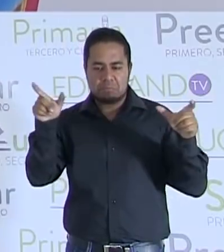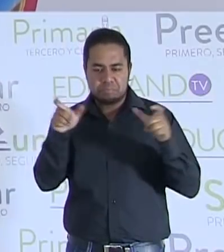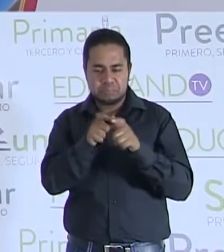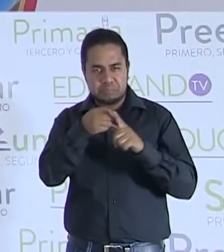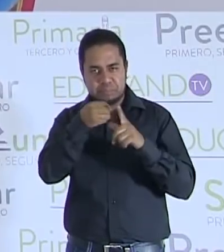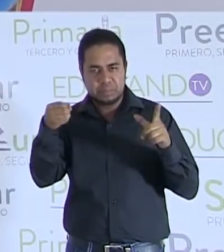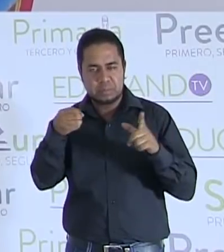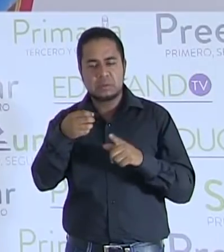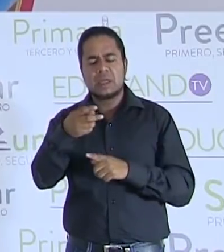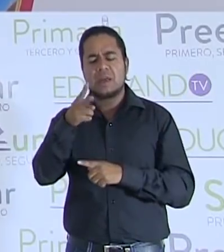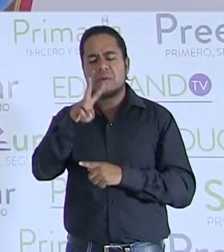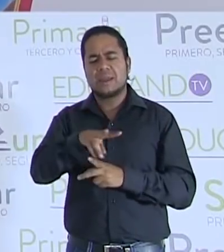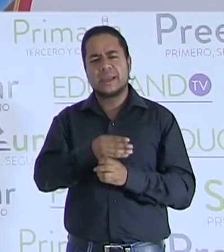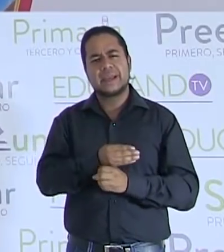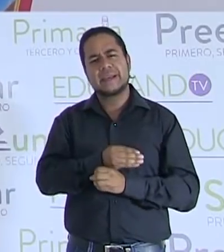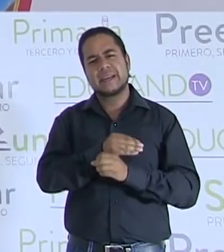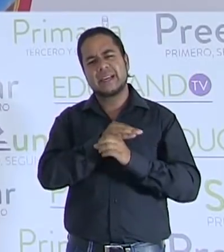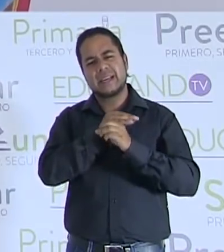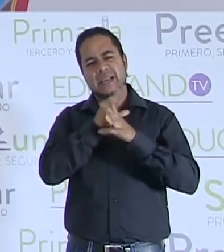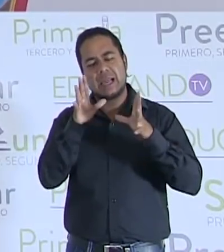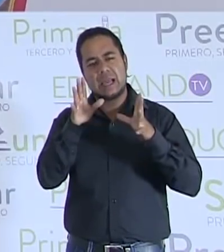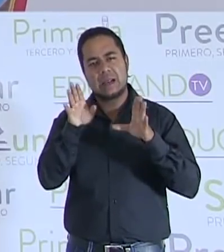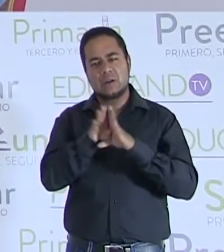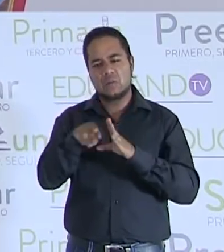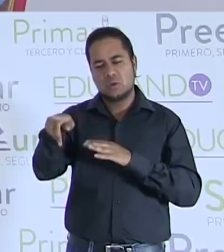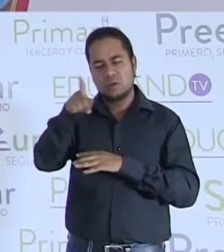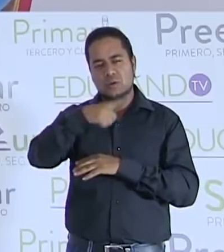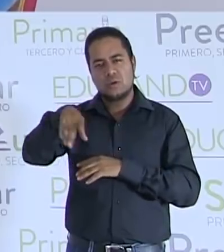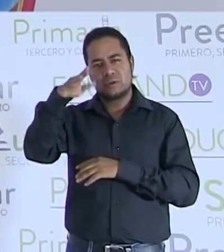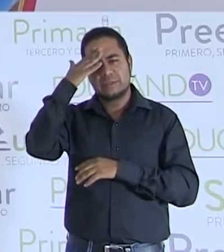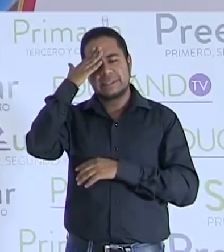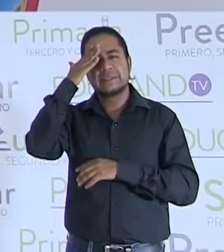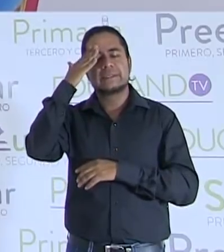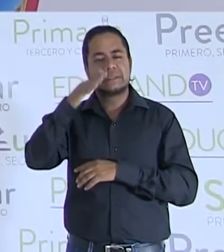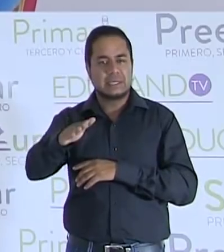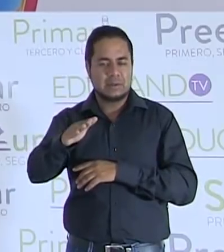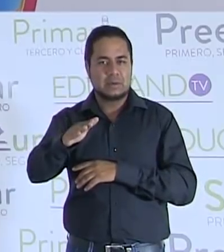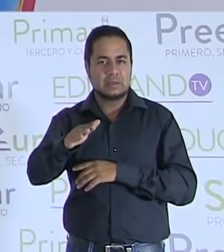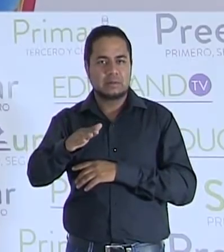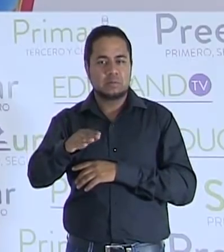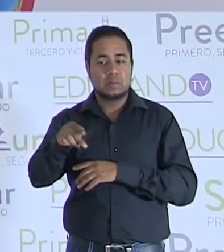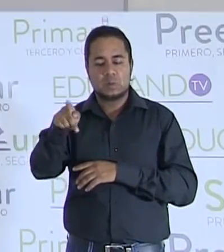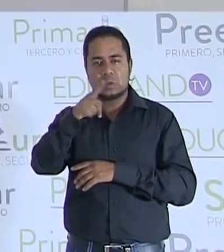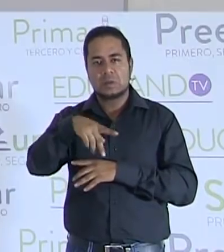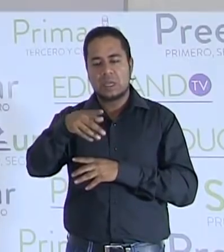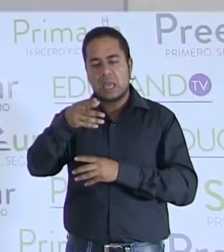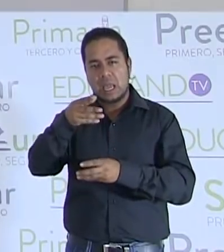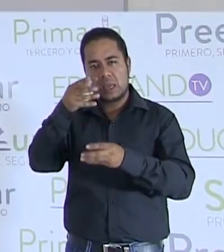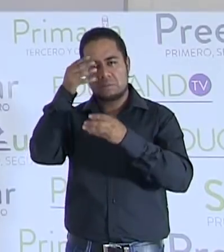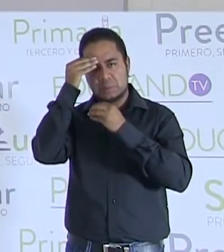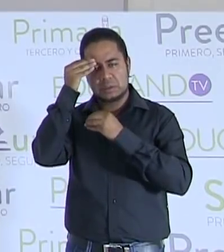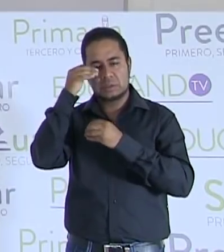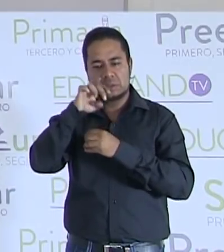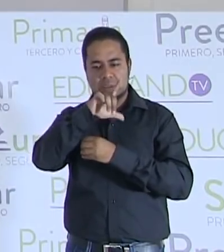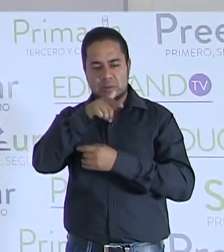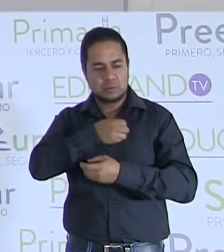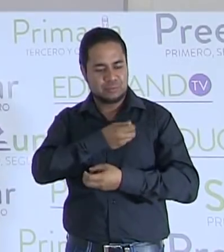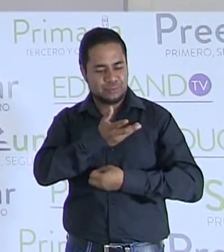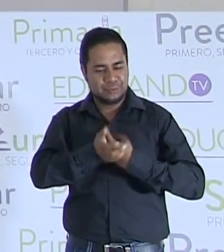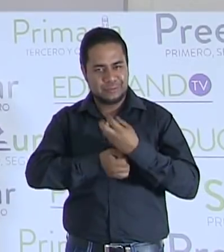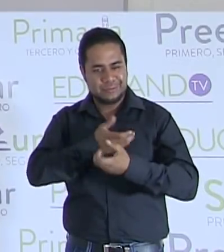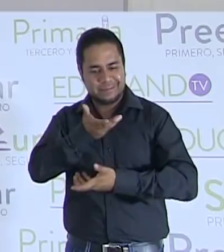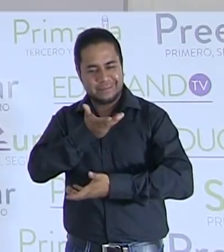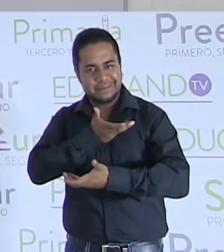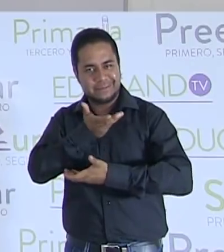una verdad tan clara y tan reconocida por todos que todos la aprenden y transmiten a los